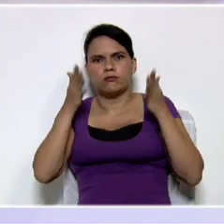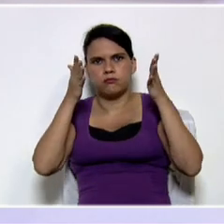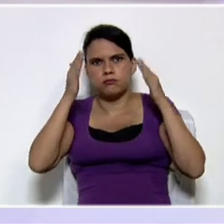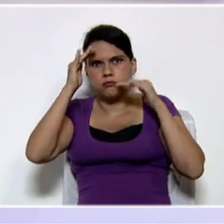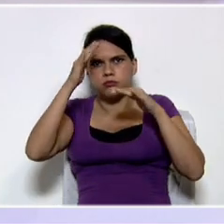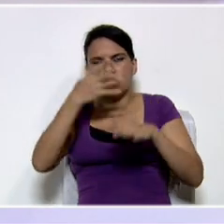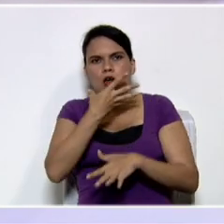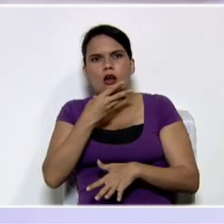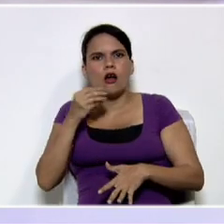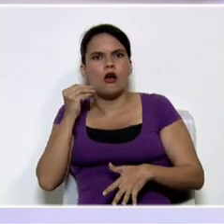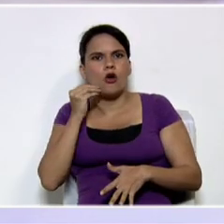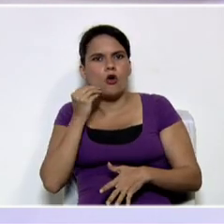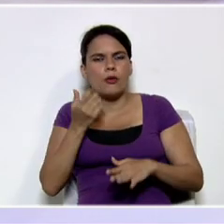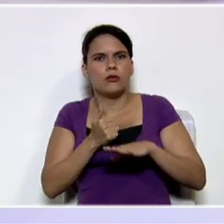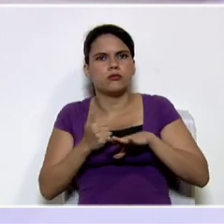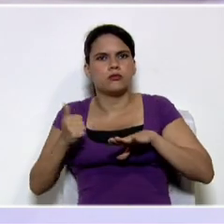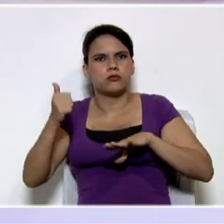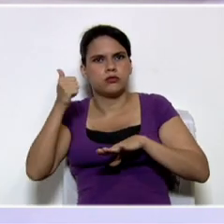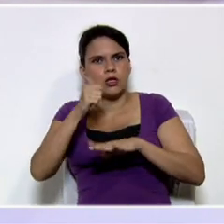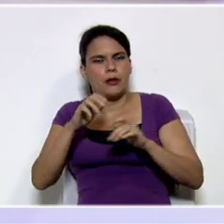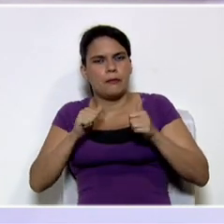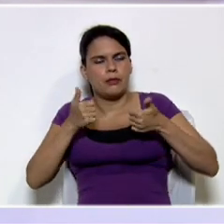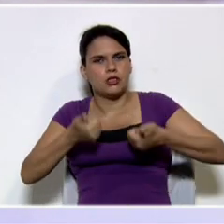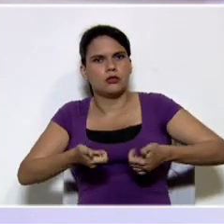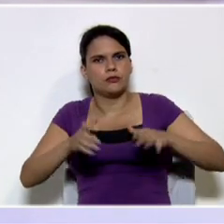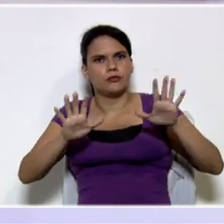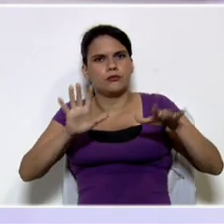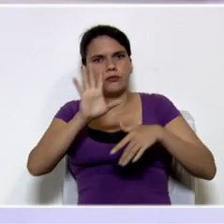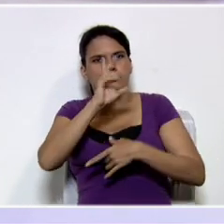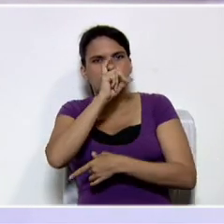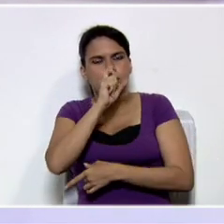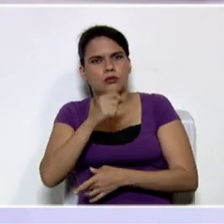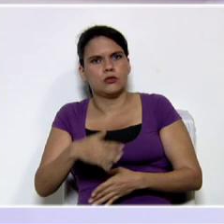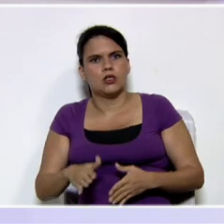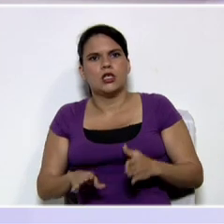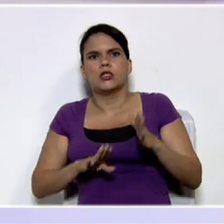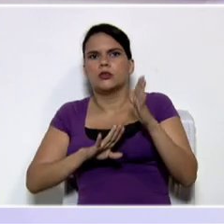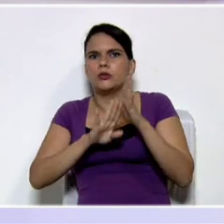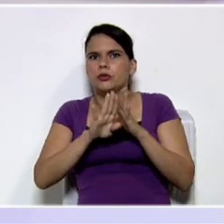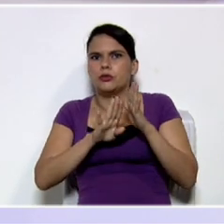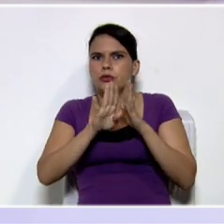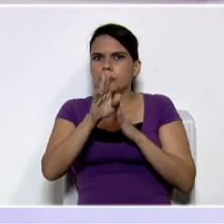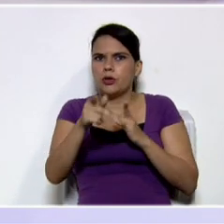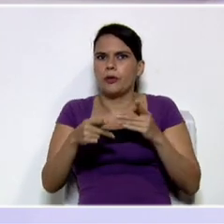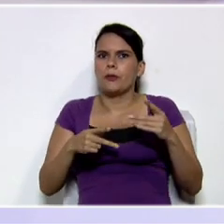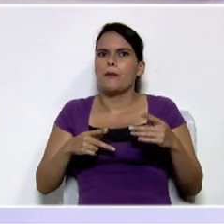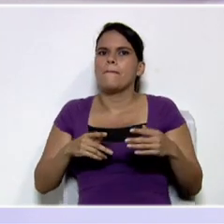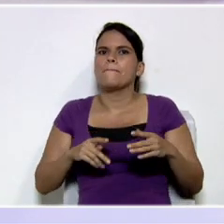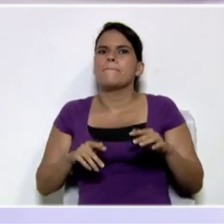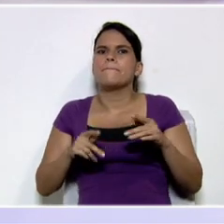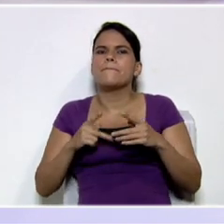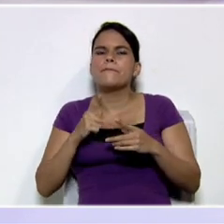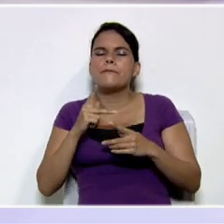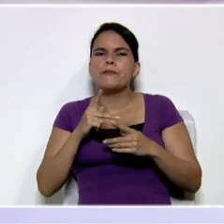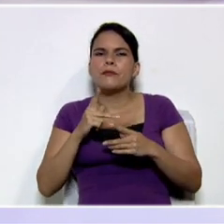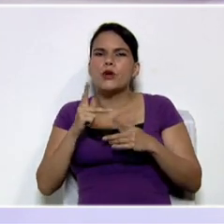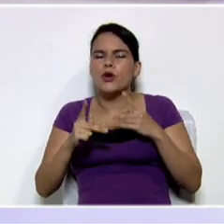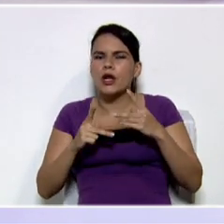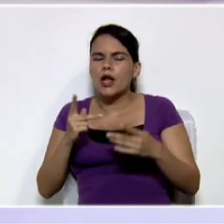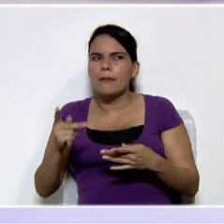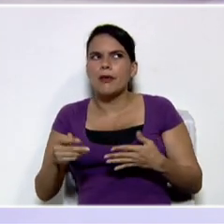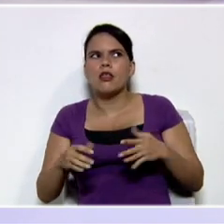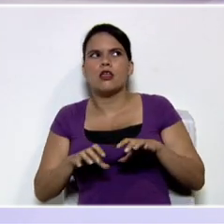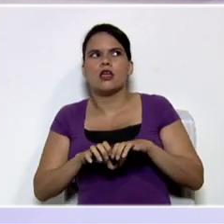a jóvenes y adultos a partir de los 15 años. Allí desarrollamos el programa de apoyo de educación y trabajo,